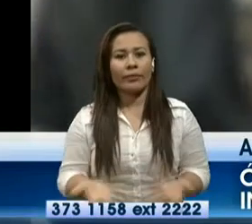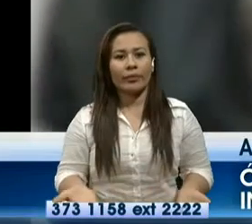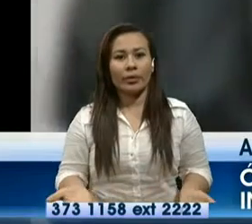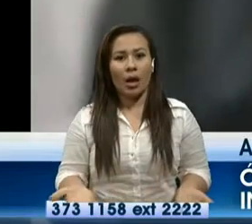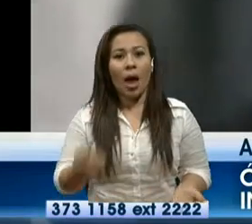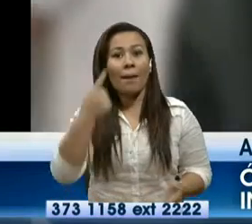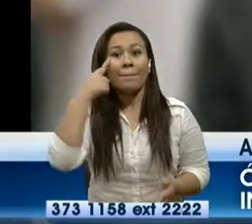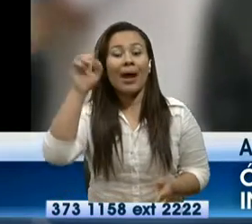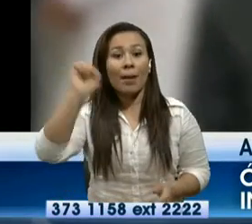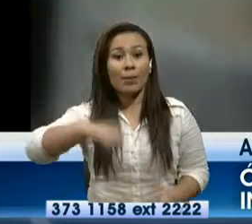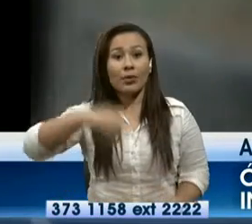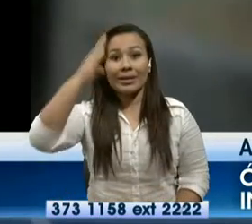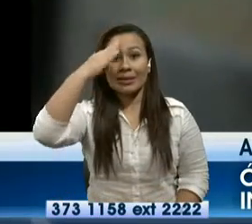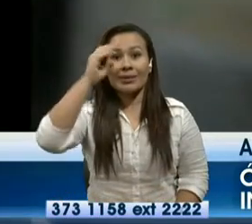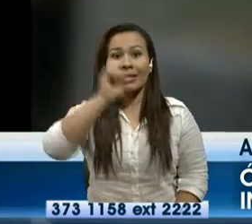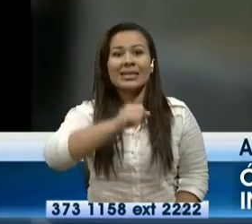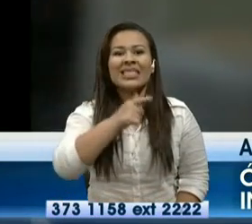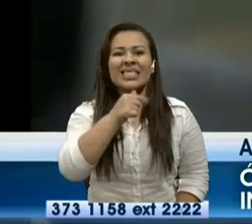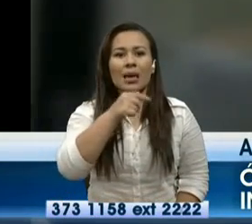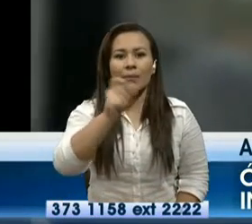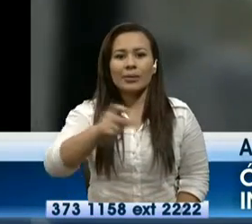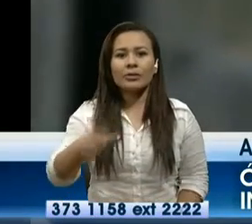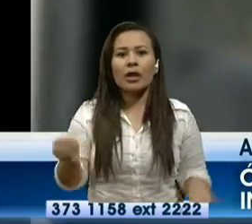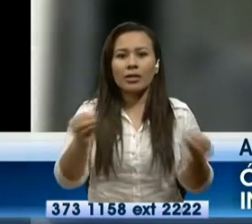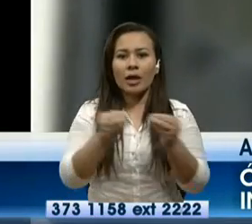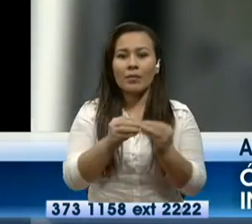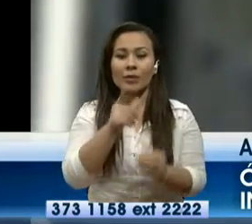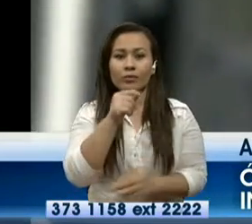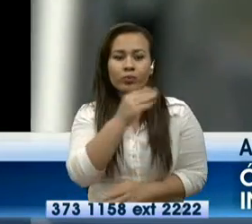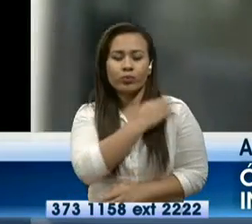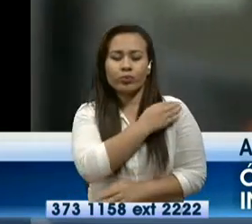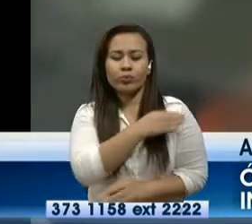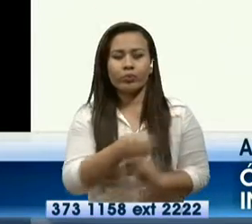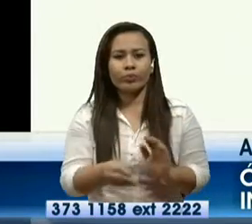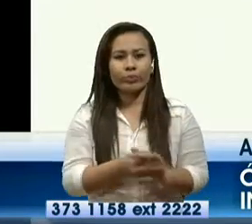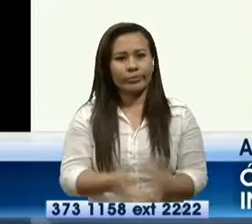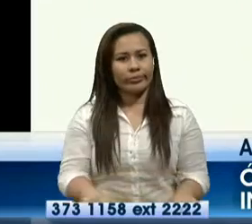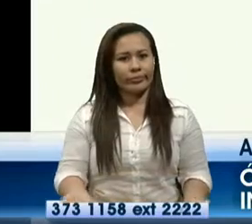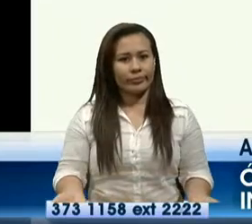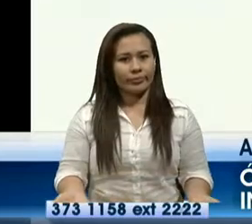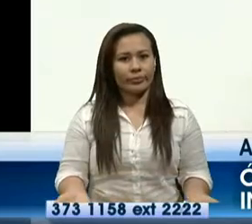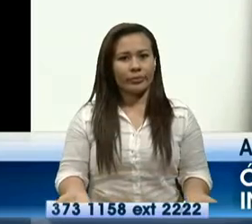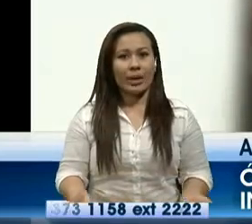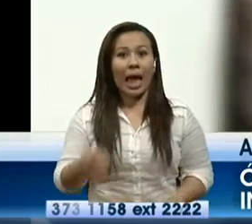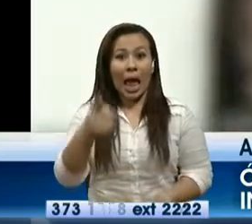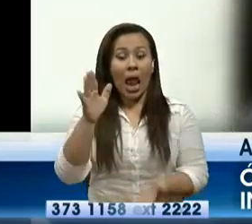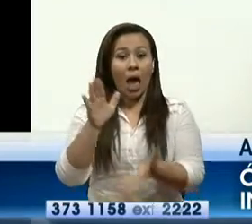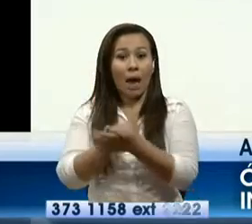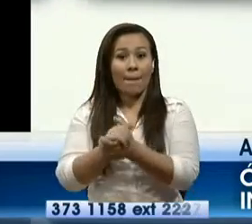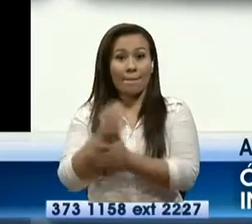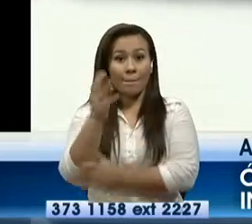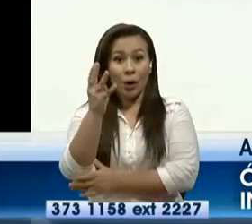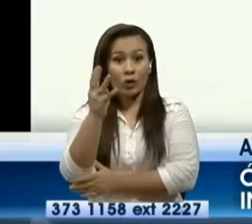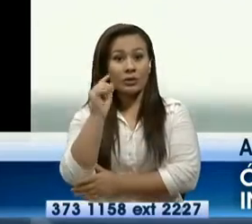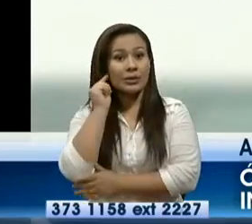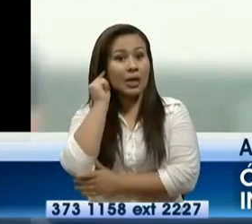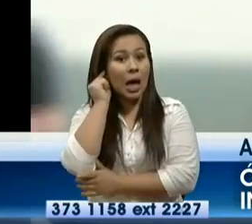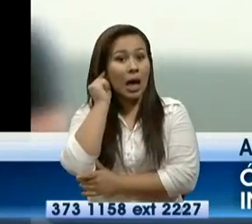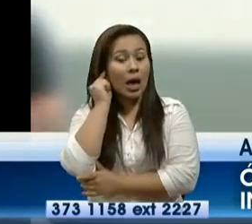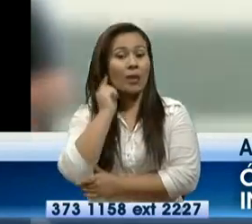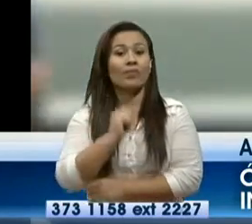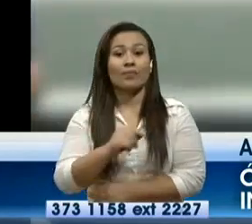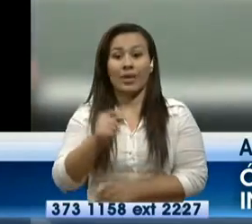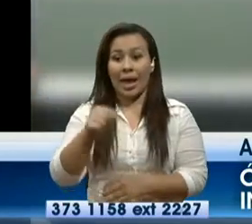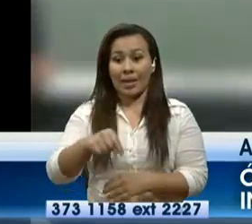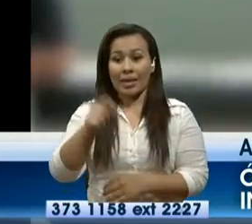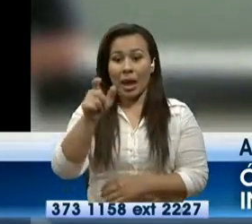para descubrir si existen más vinculados con este tipo de hechos. Están vinculadas la esposa de PPL y el